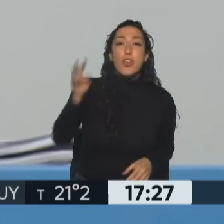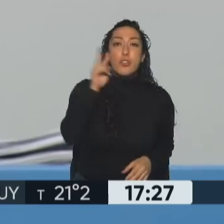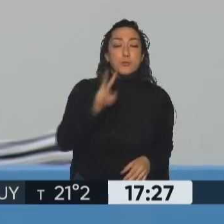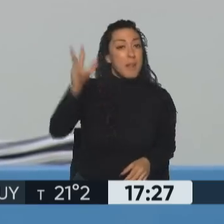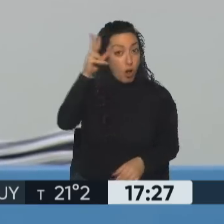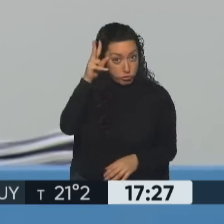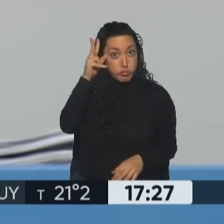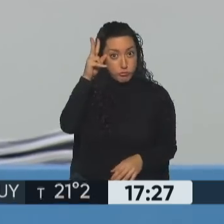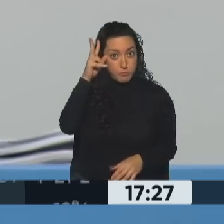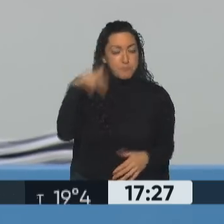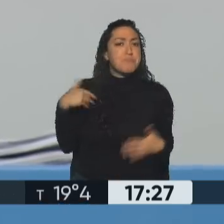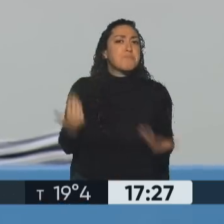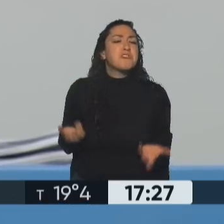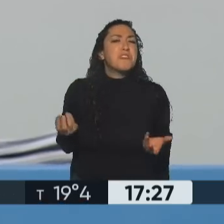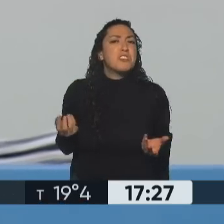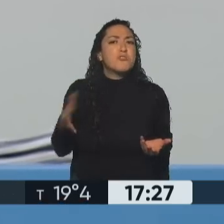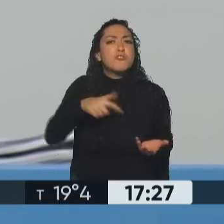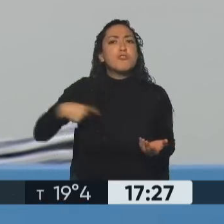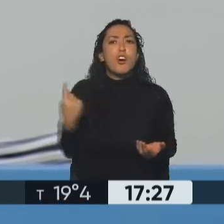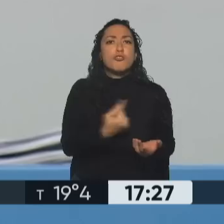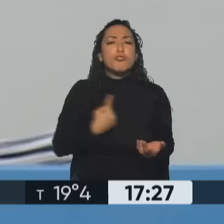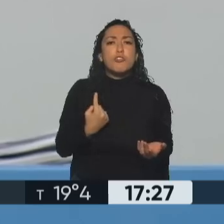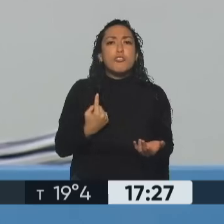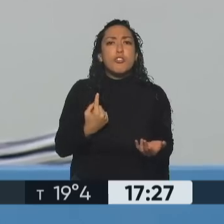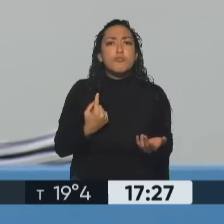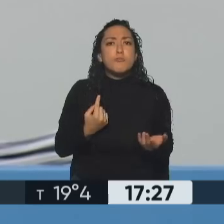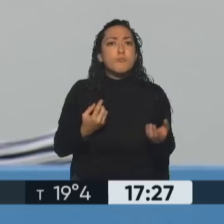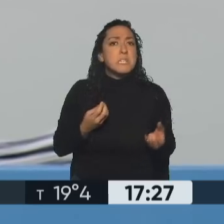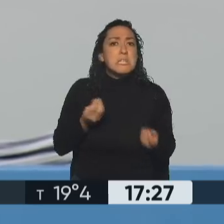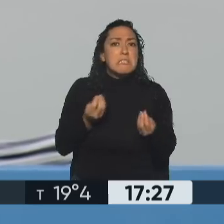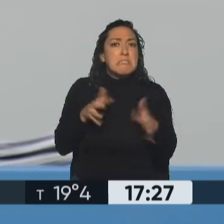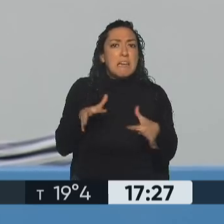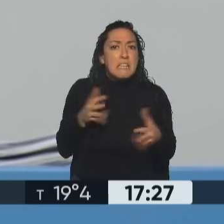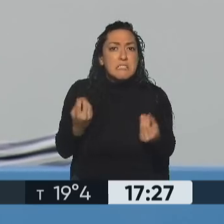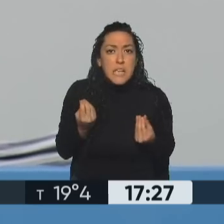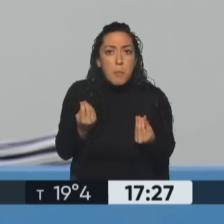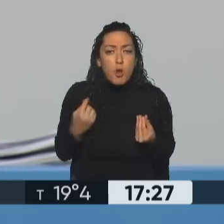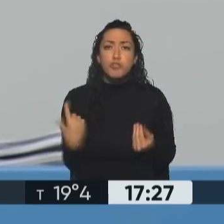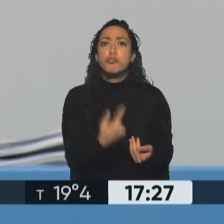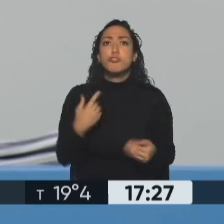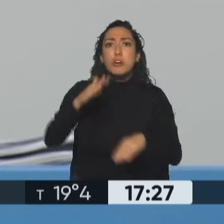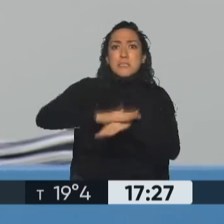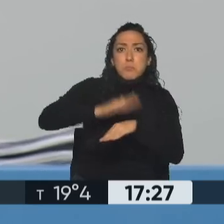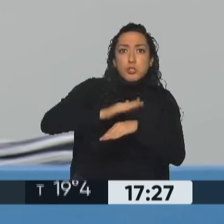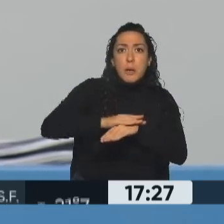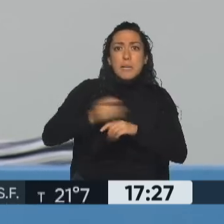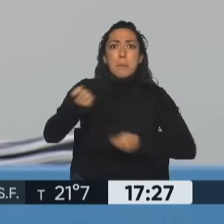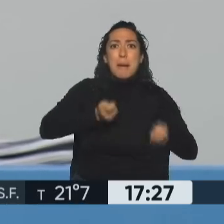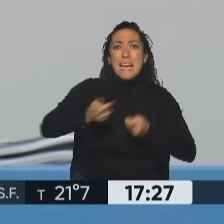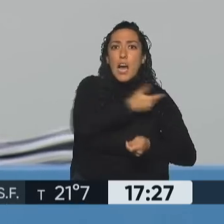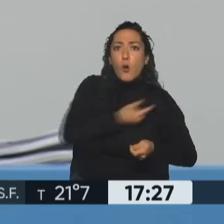¿Y qué hicieron? ¿Y qué hicimos los que estábamos con la responsabilidad de la conducción del